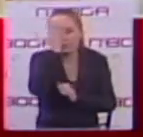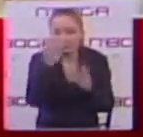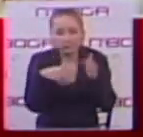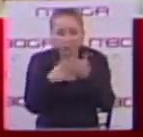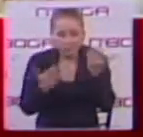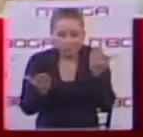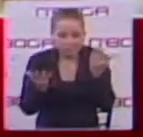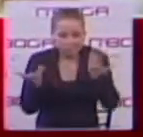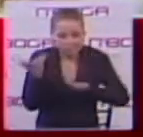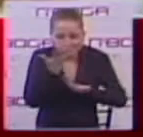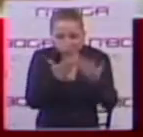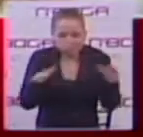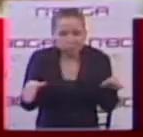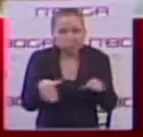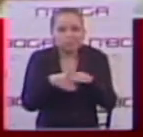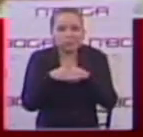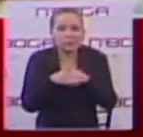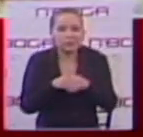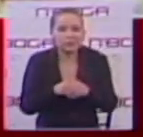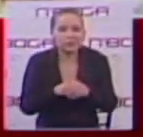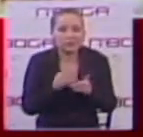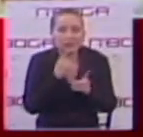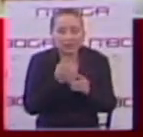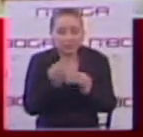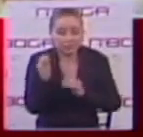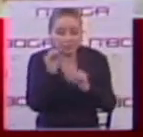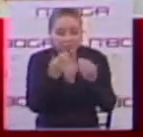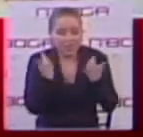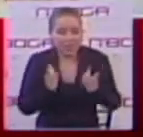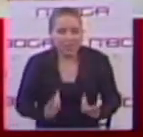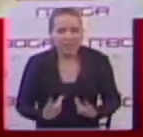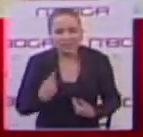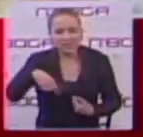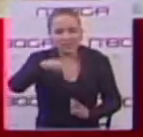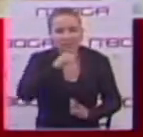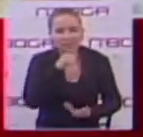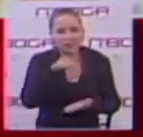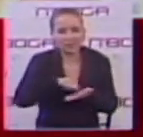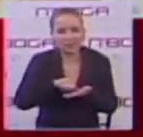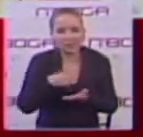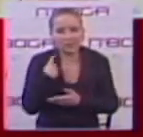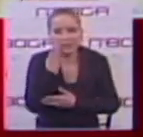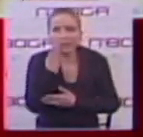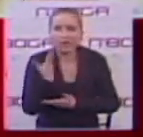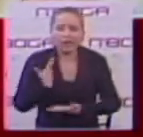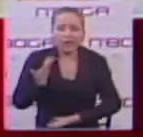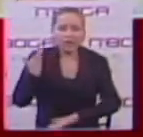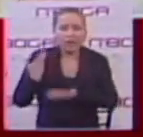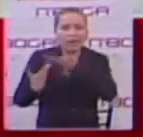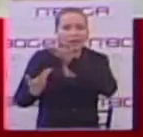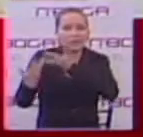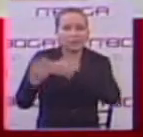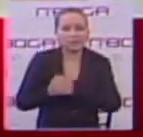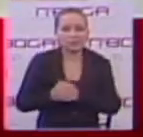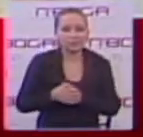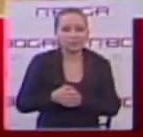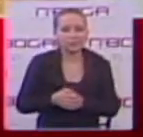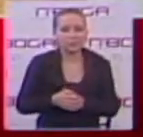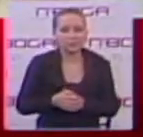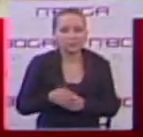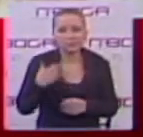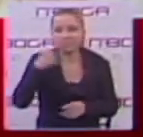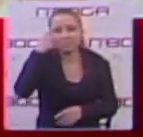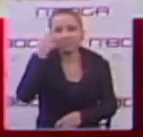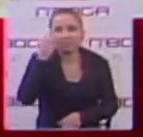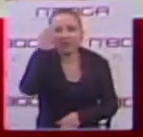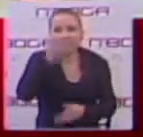que ustedes pudieron observar. Esa era la función. Y decirle a la ciudadanía que si vemos nuestra historia, no sabemos hacia dónde